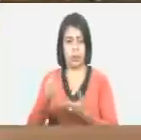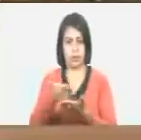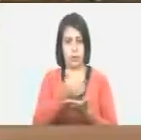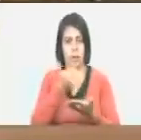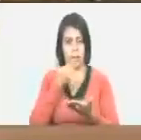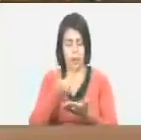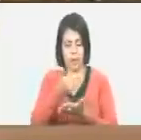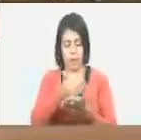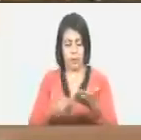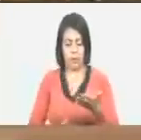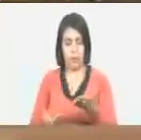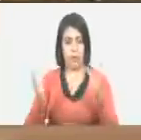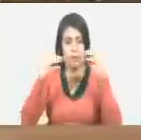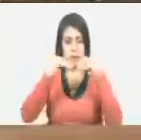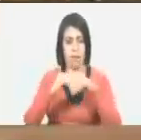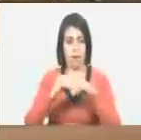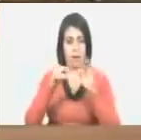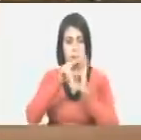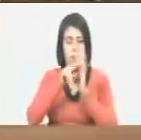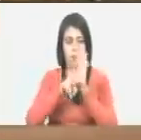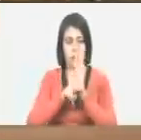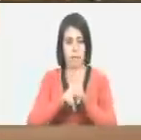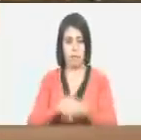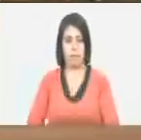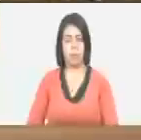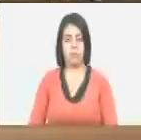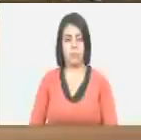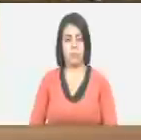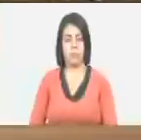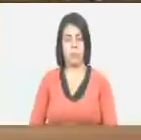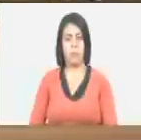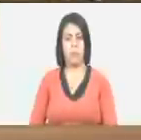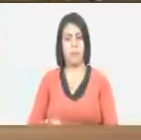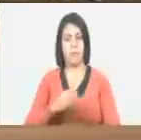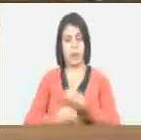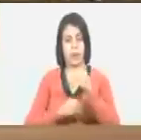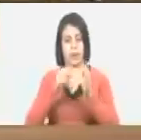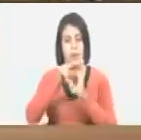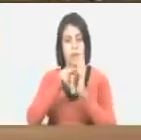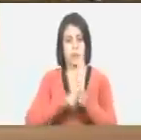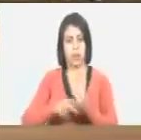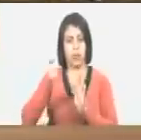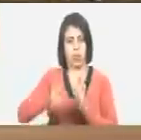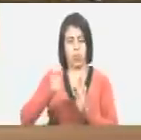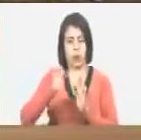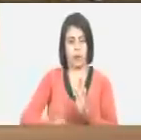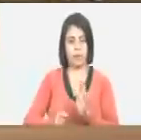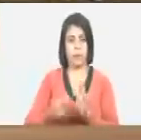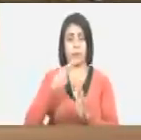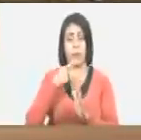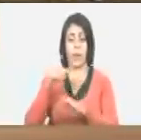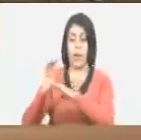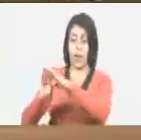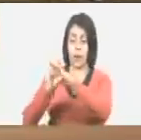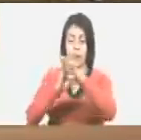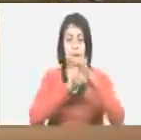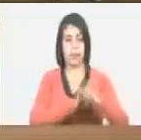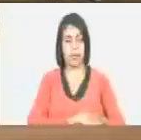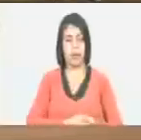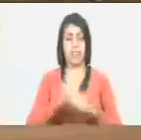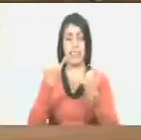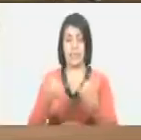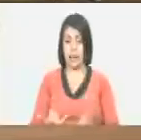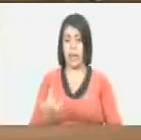para solicitar o acordar medidas cautelares. Dictada la medida, el juez o jueza deberá notificar de